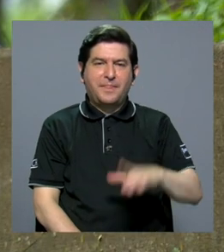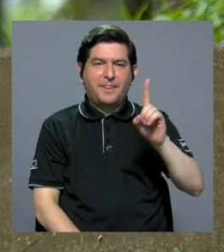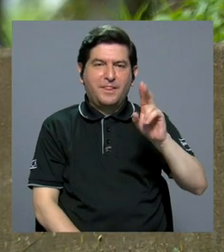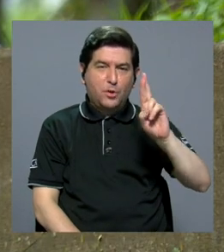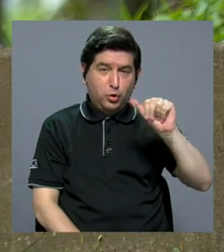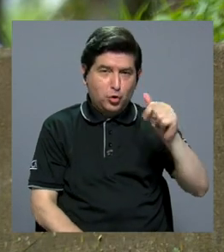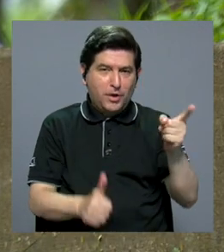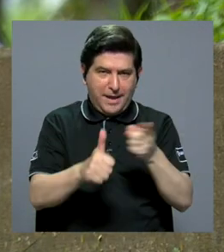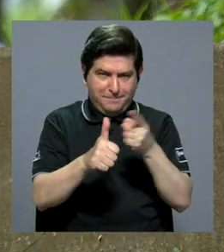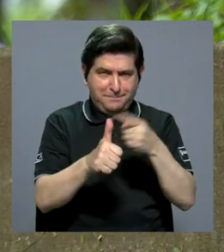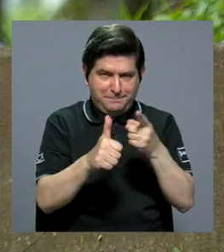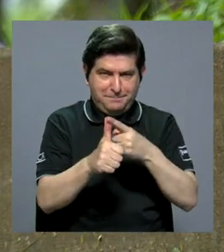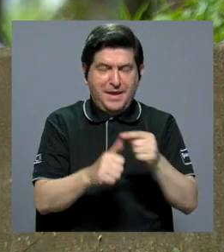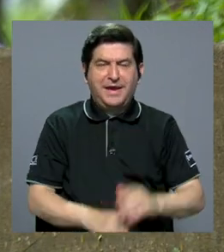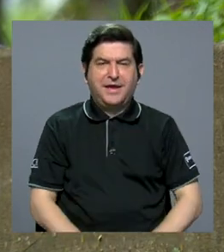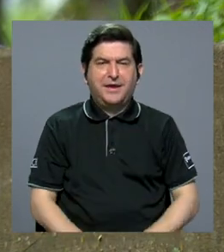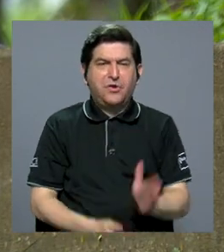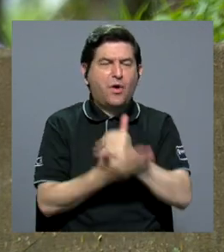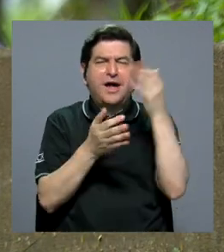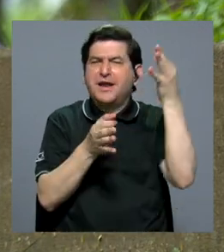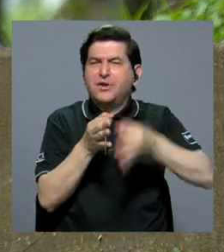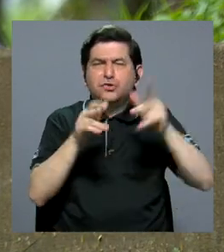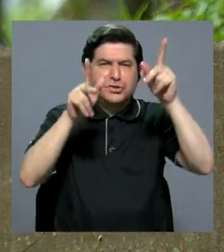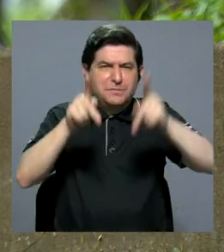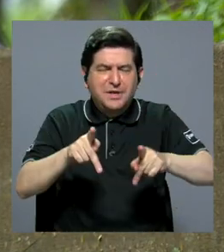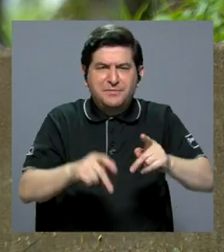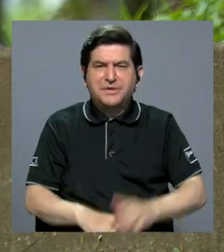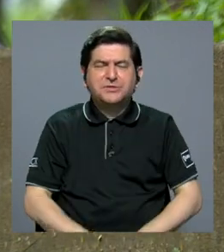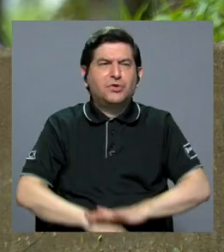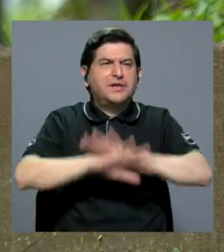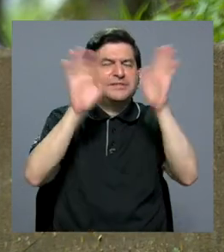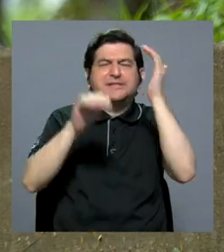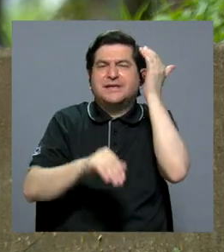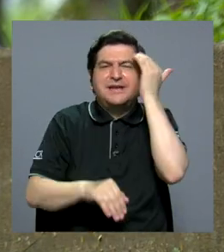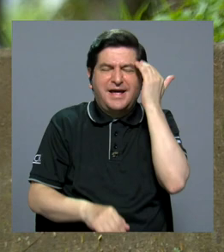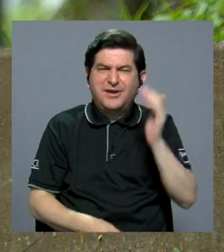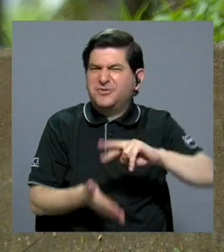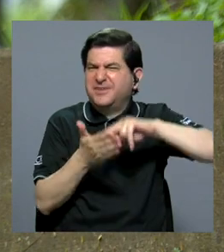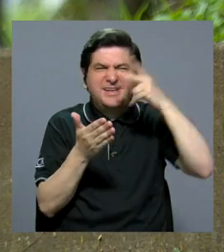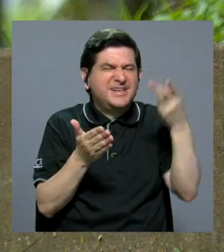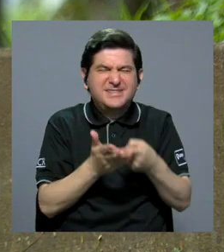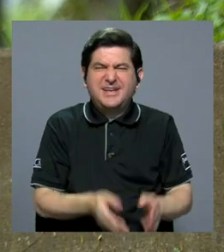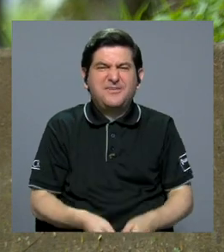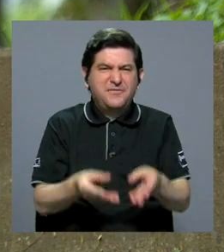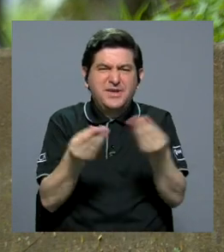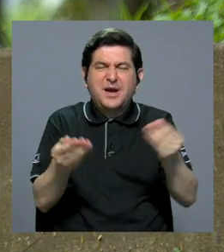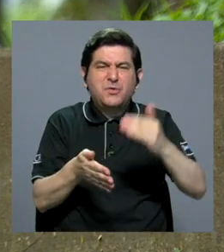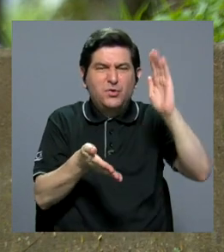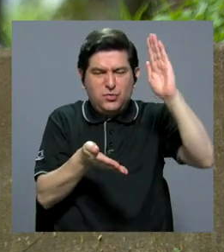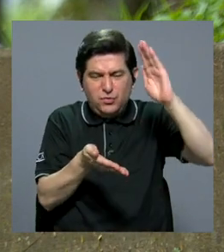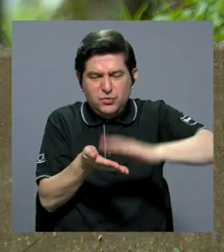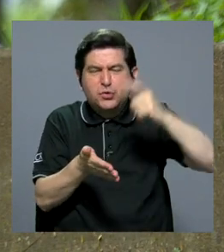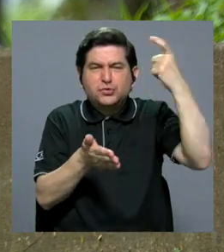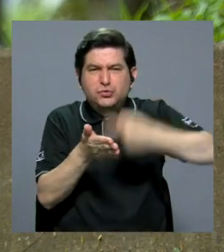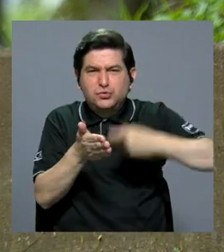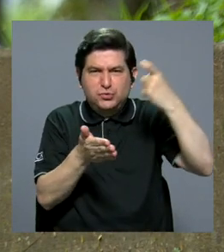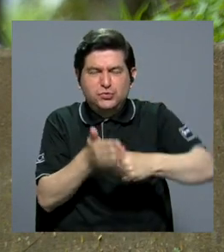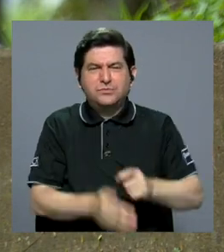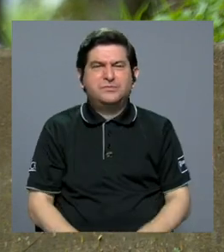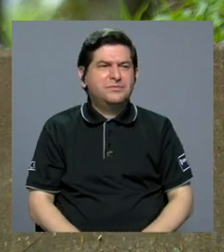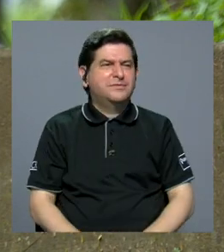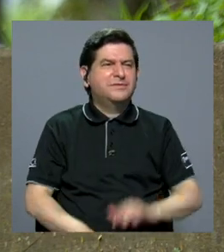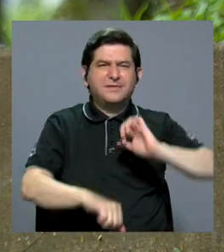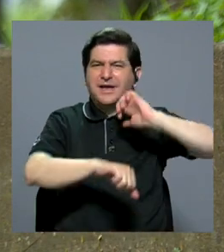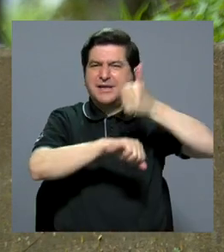Doctora, primero, ¿verdad?, empezar con algo muy sencillo para que las personas les quede claro. ¿Qué es la canasta básica tributaria? ¿Cómo